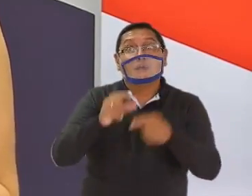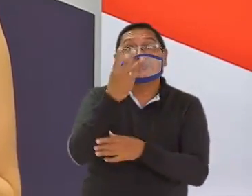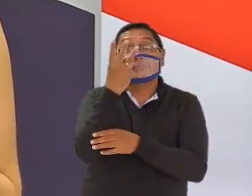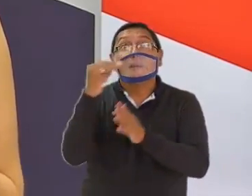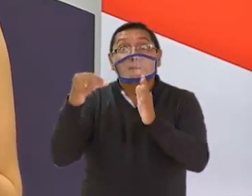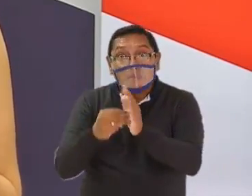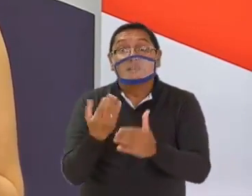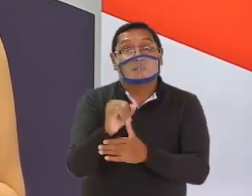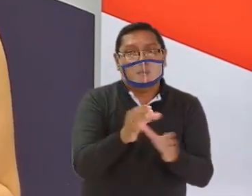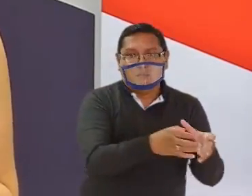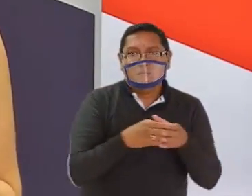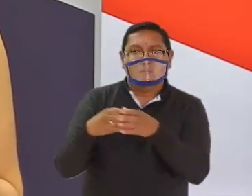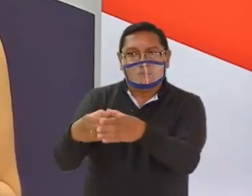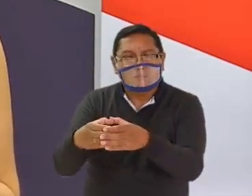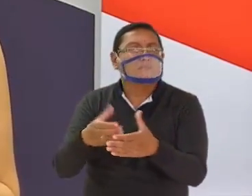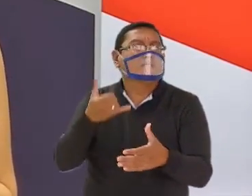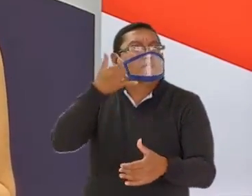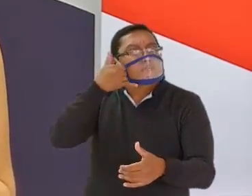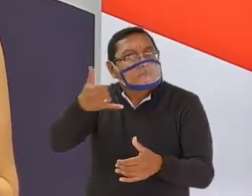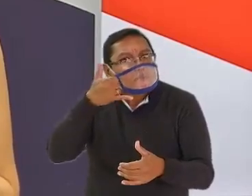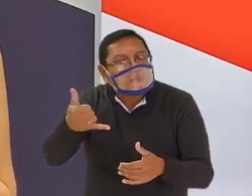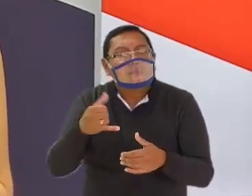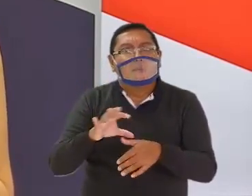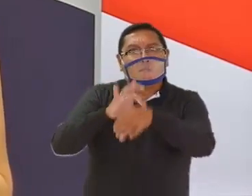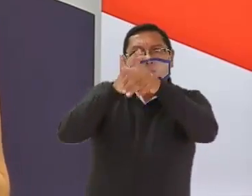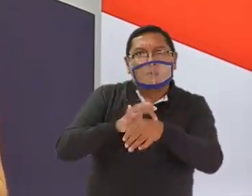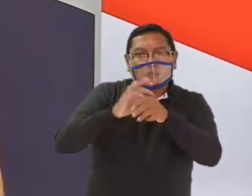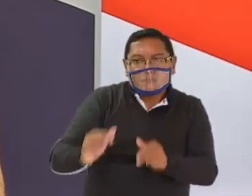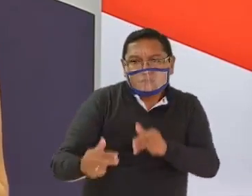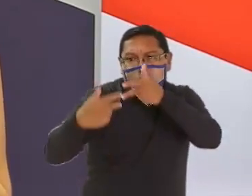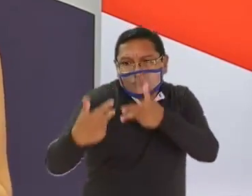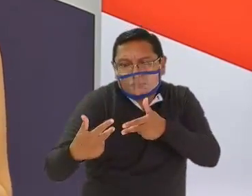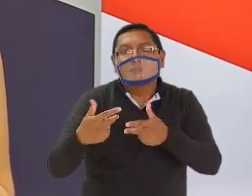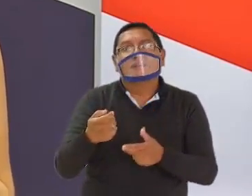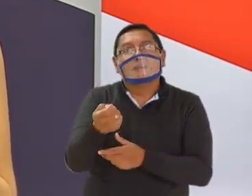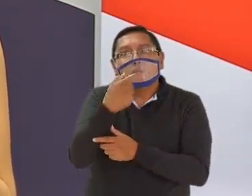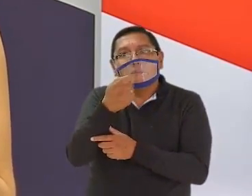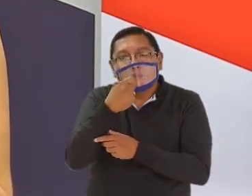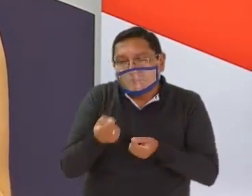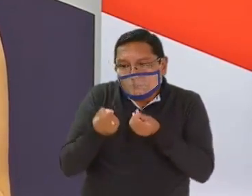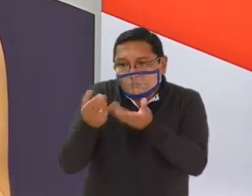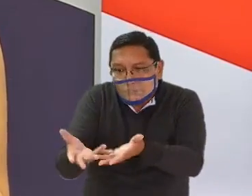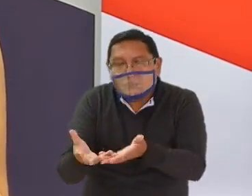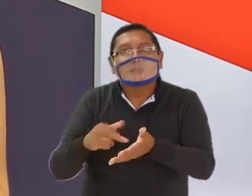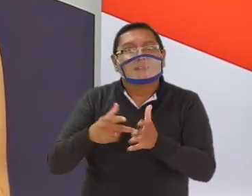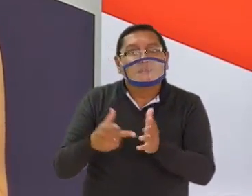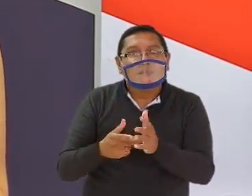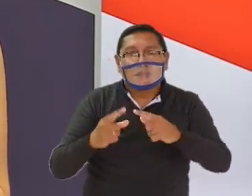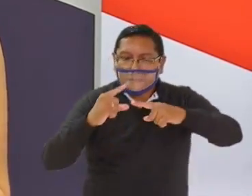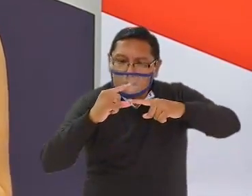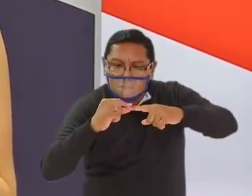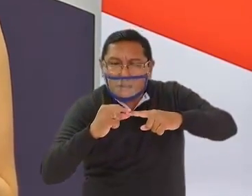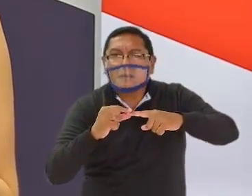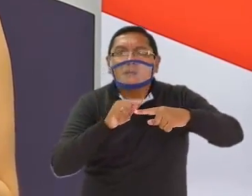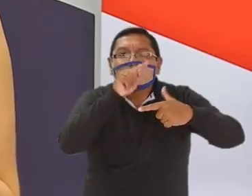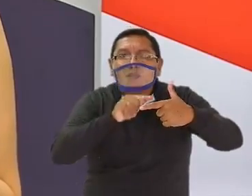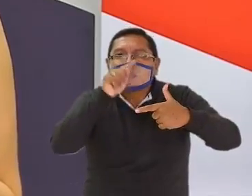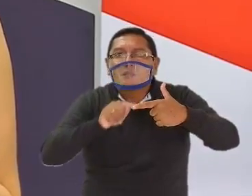recibiendo teleconsulta, monitoreo, kit de monitoreos especializados para este tipo de seguimientos